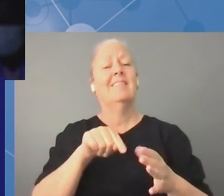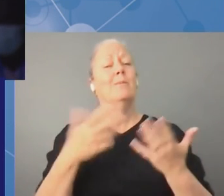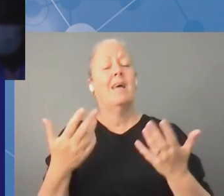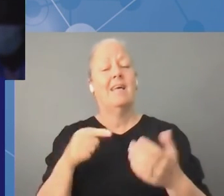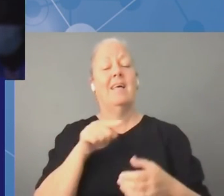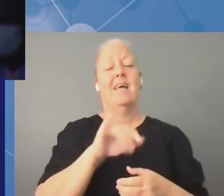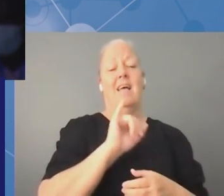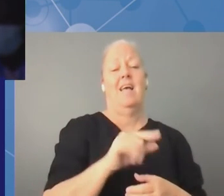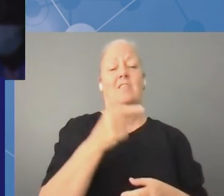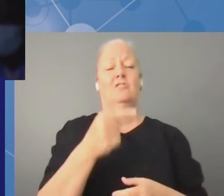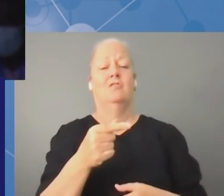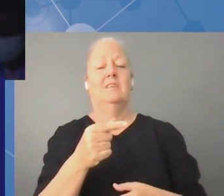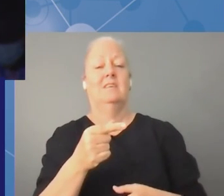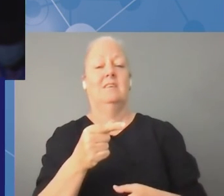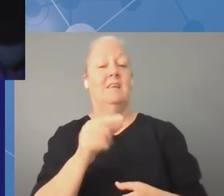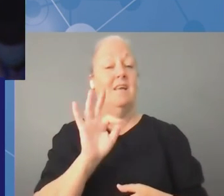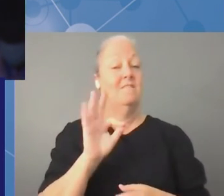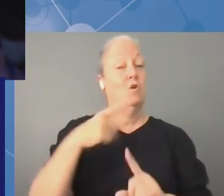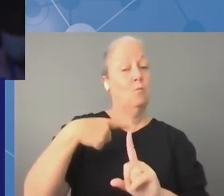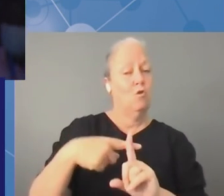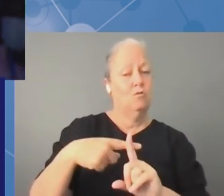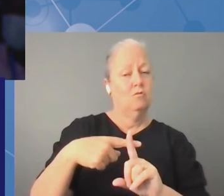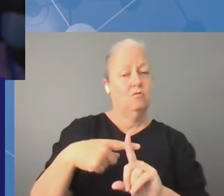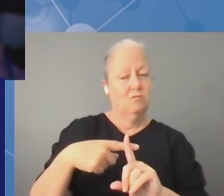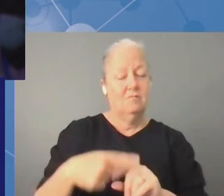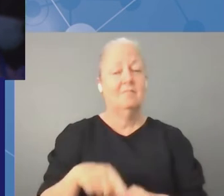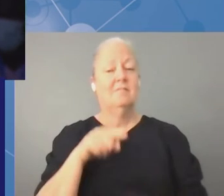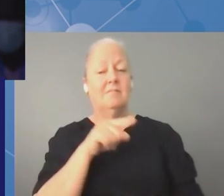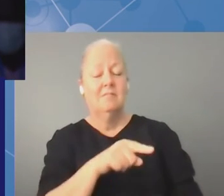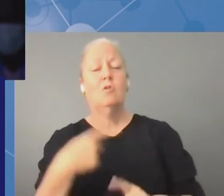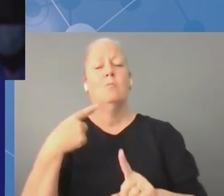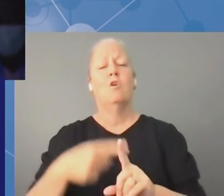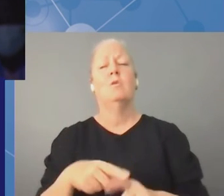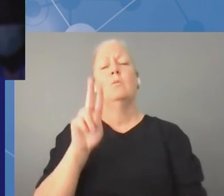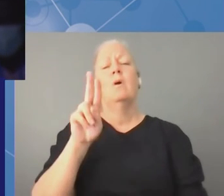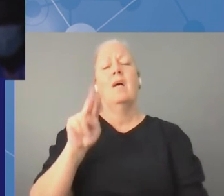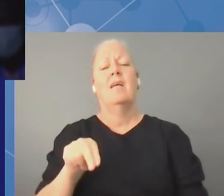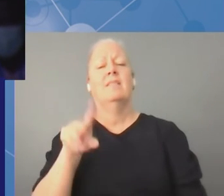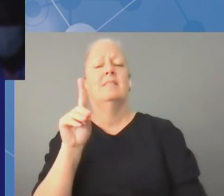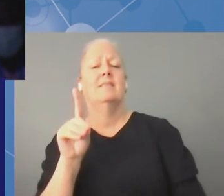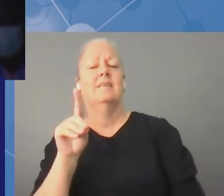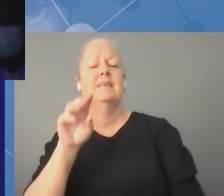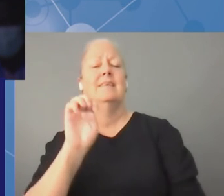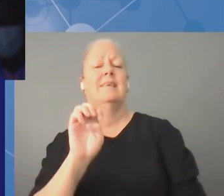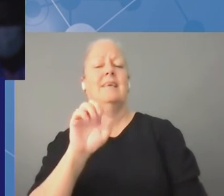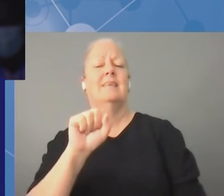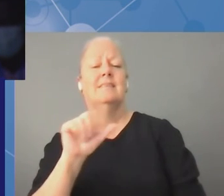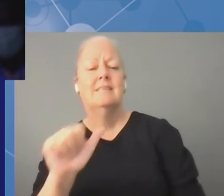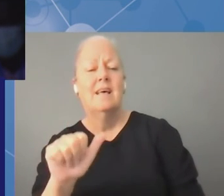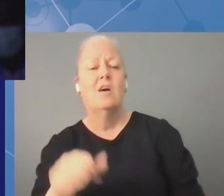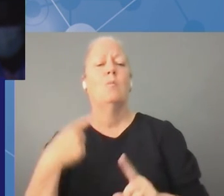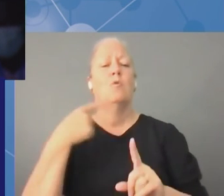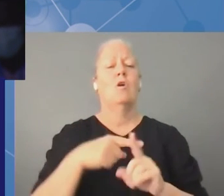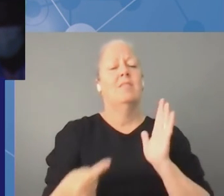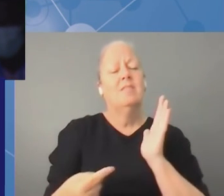Las coaliciones dinámicas es un formato que también estará incluido en el modelo